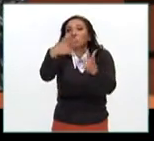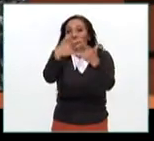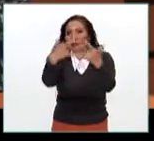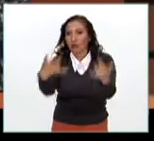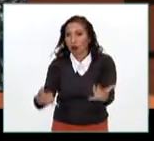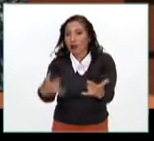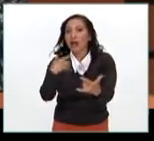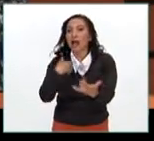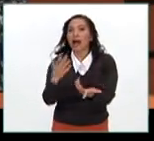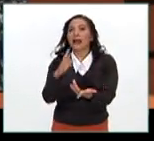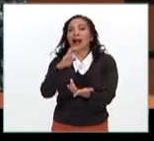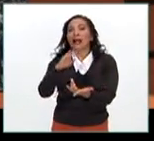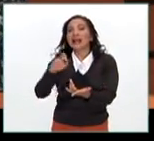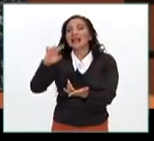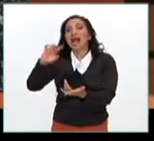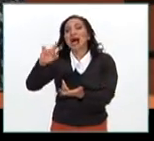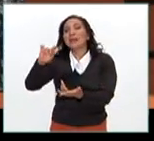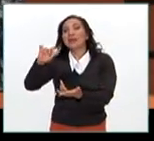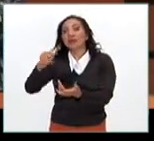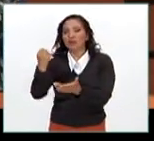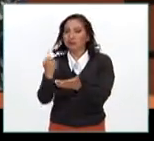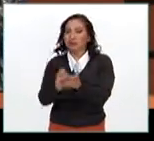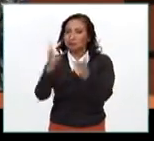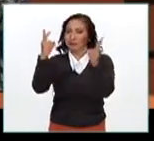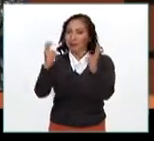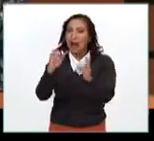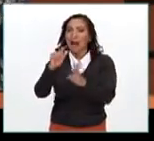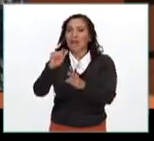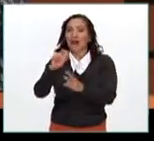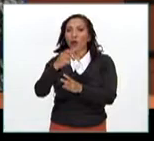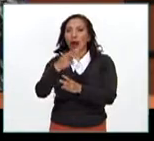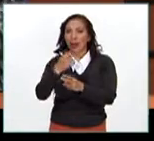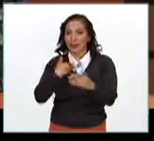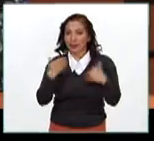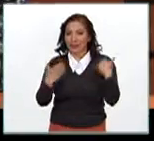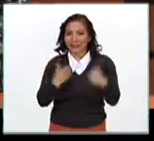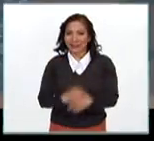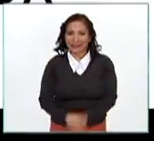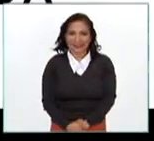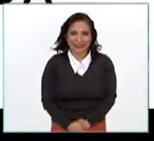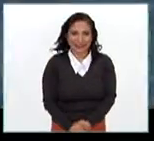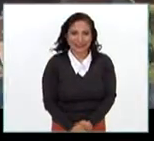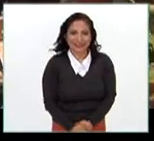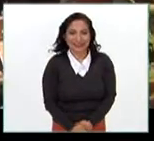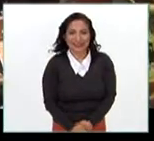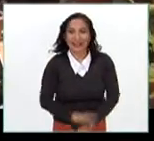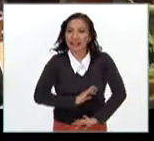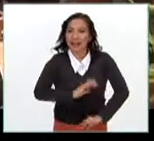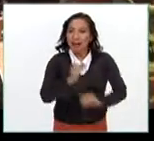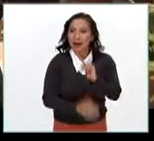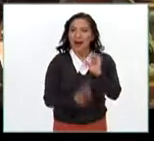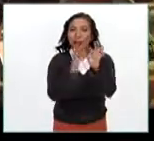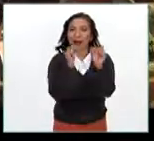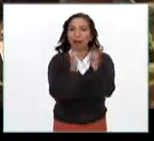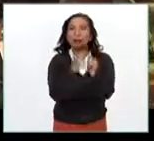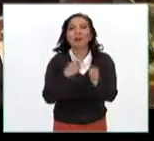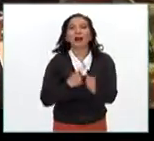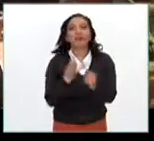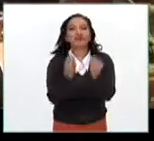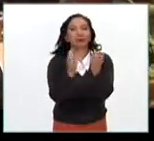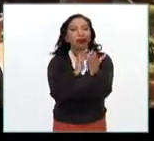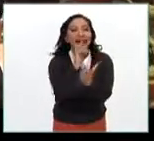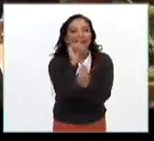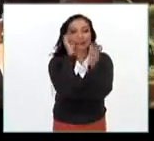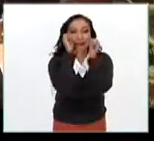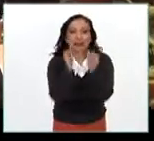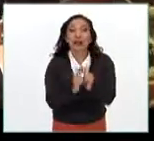propia historia, de Raquel Castro y Alberto Chimal, bajo el sello de Alfaguara. Que la disfruten. Llegamos al final de Cuenta Conmigo.